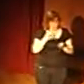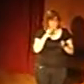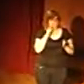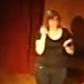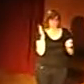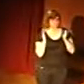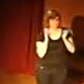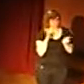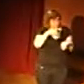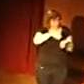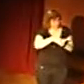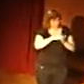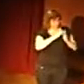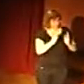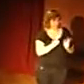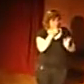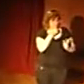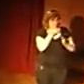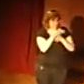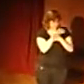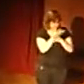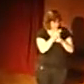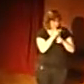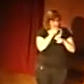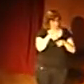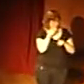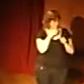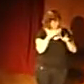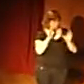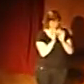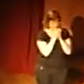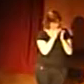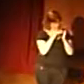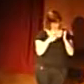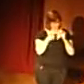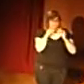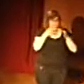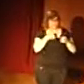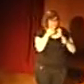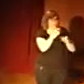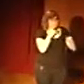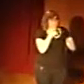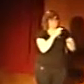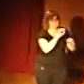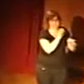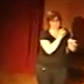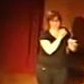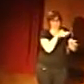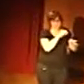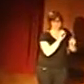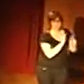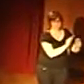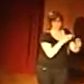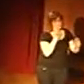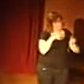retiro como reproducida en muchos libros y monografía sobre obra como obra de Pérez villamil y lo que quiero